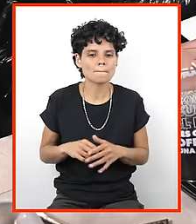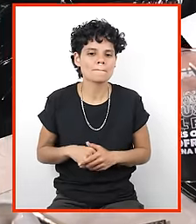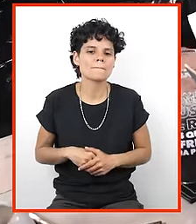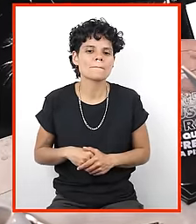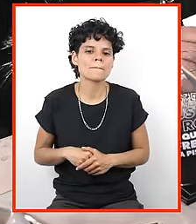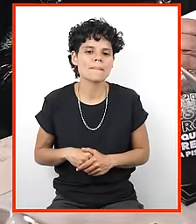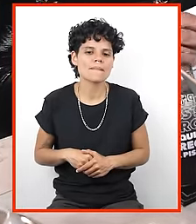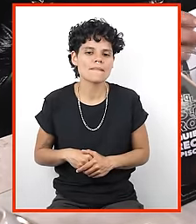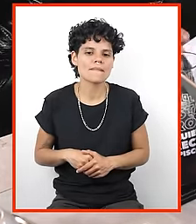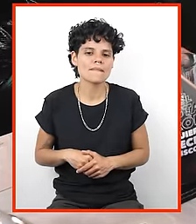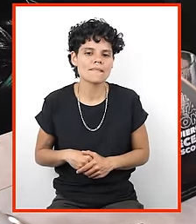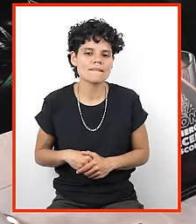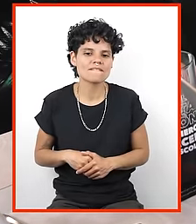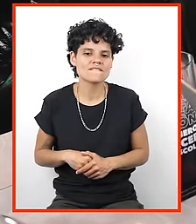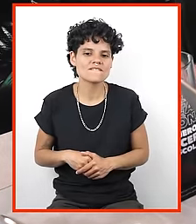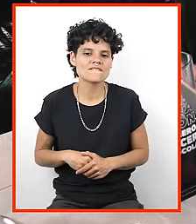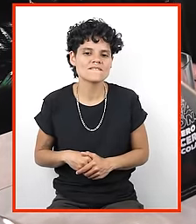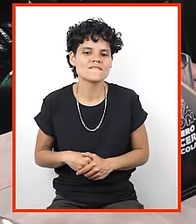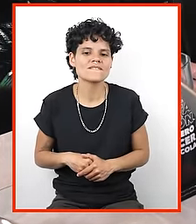dale.